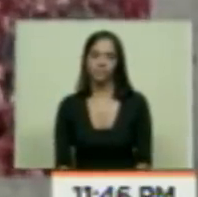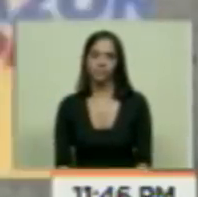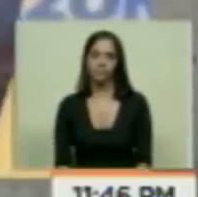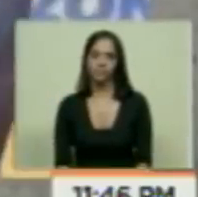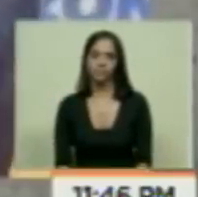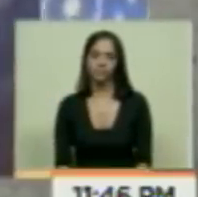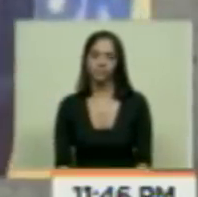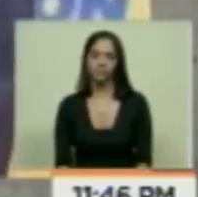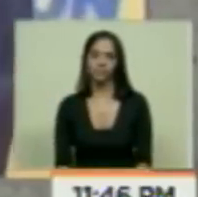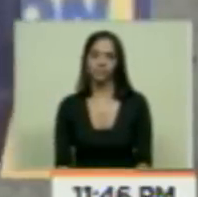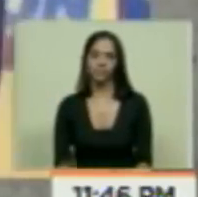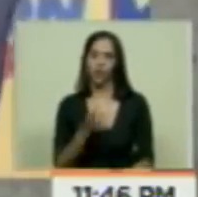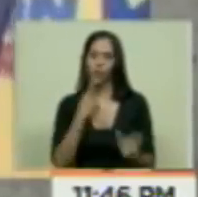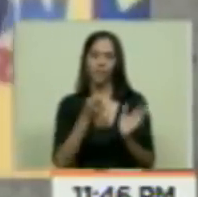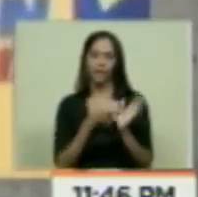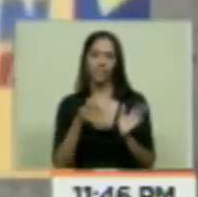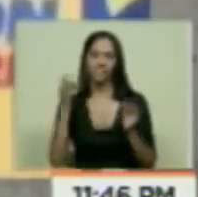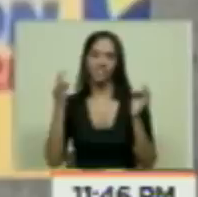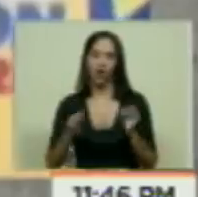Estoy completamente seguro.